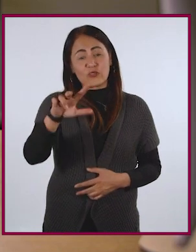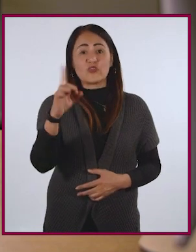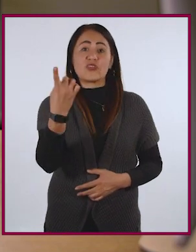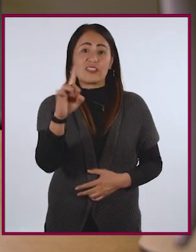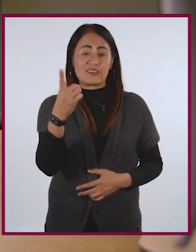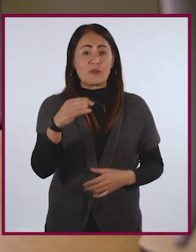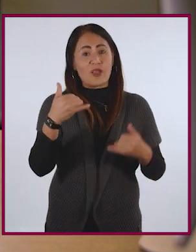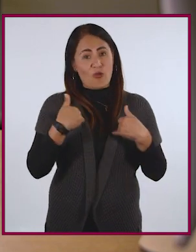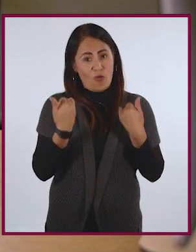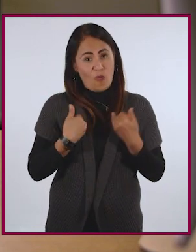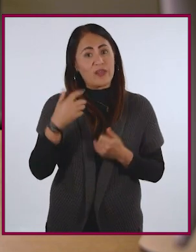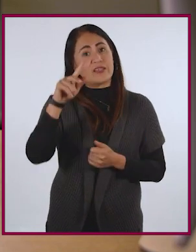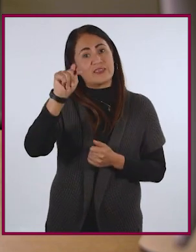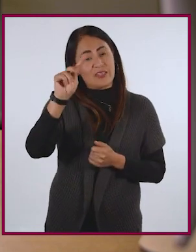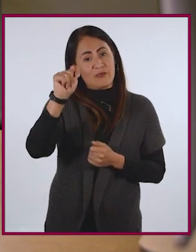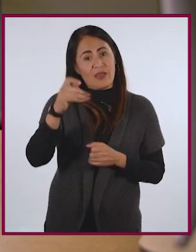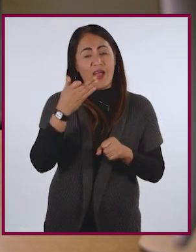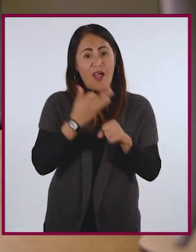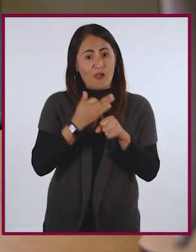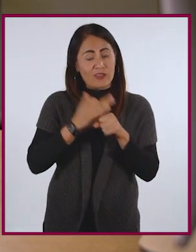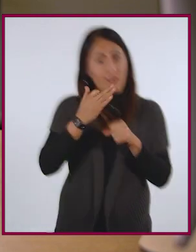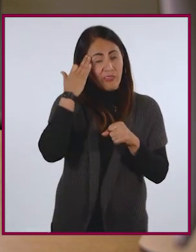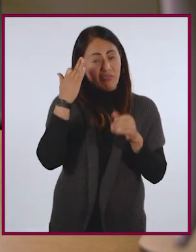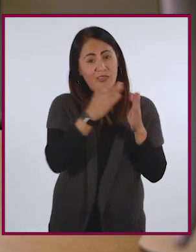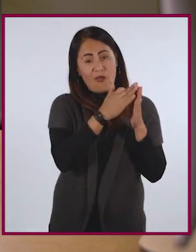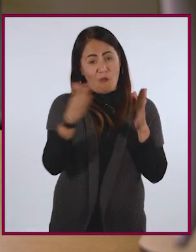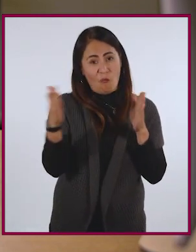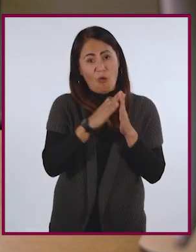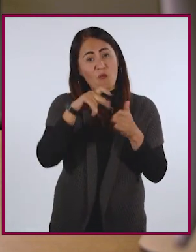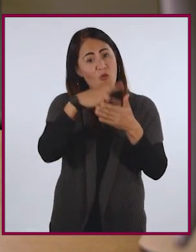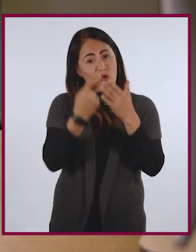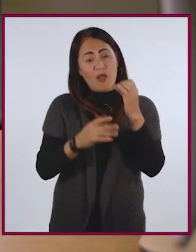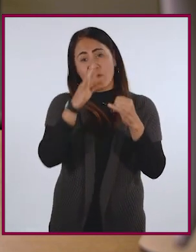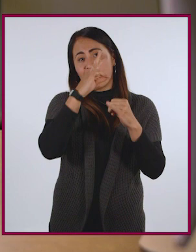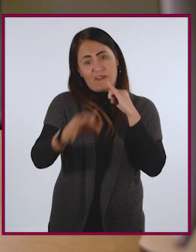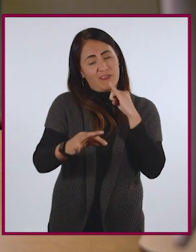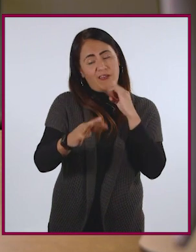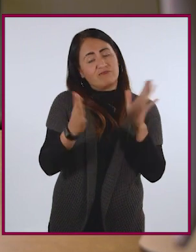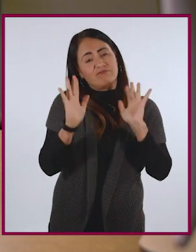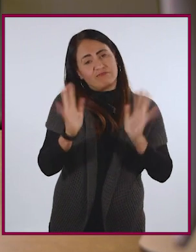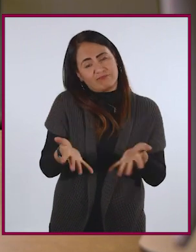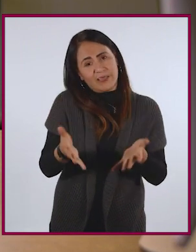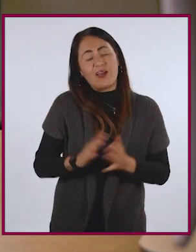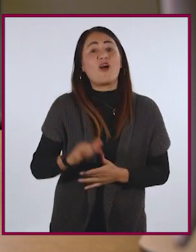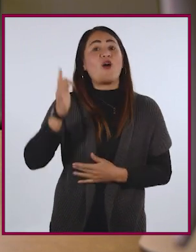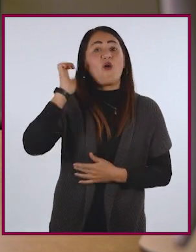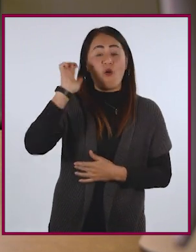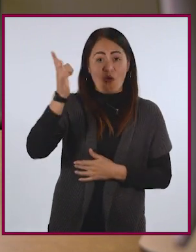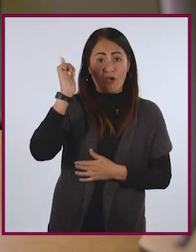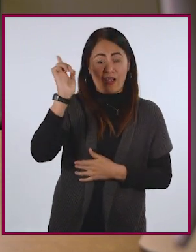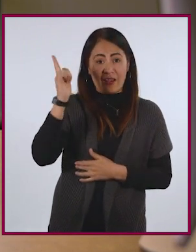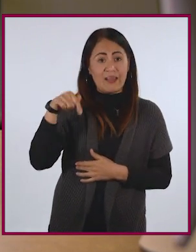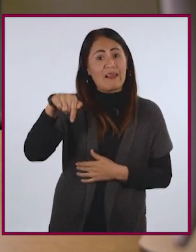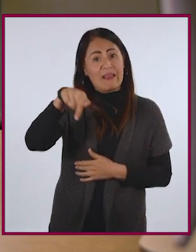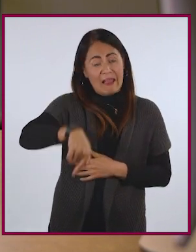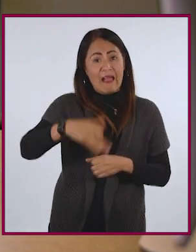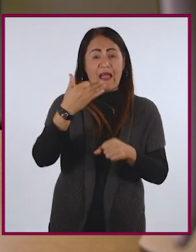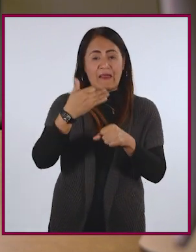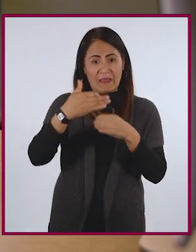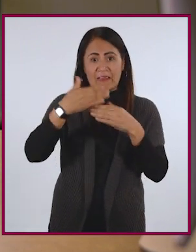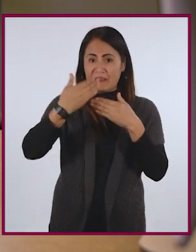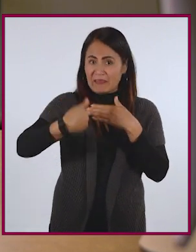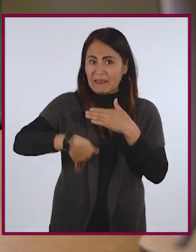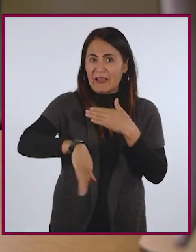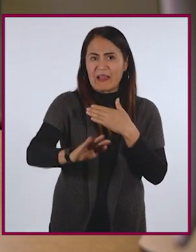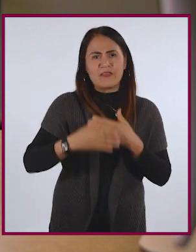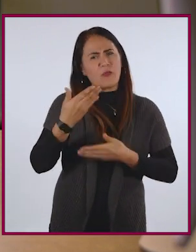Es 18 de diciembre, jóvenes en TV. Estamos iniciando nuestro último programa de temporada, que esperamos se haya convertido en